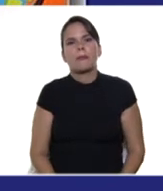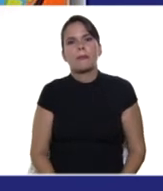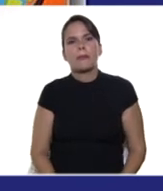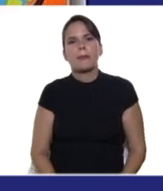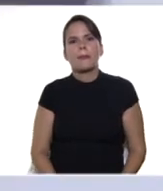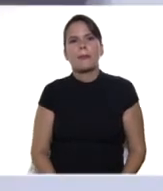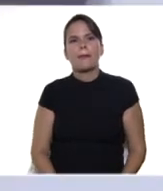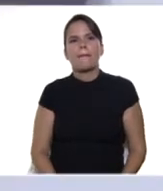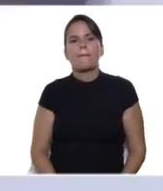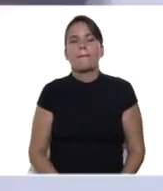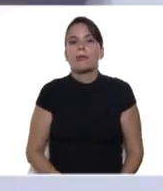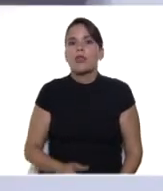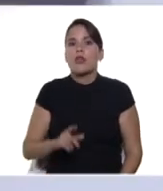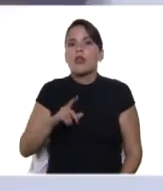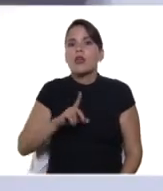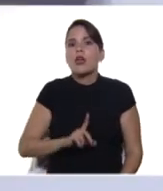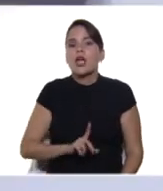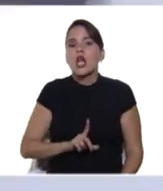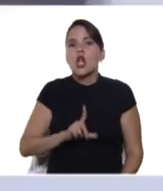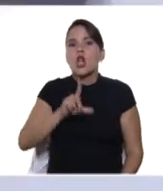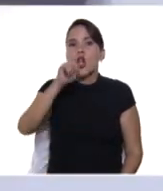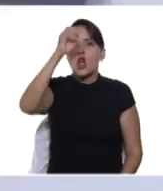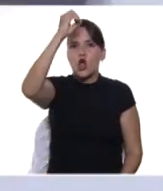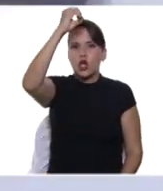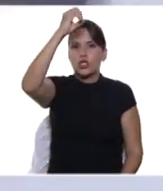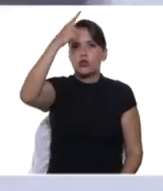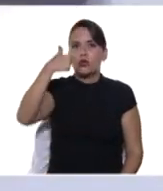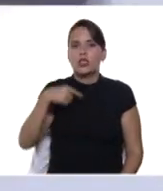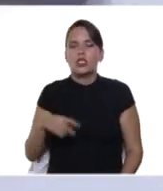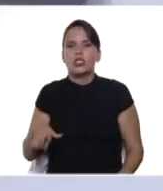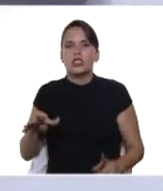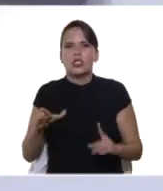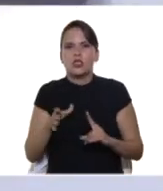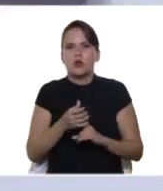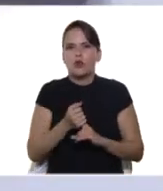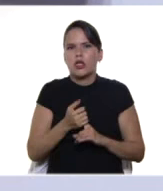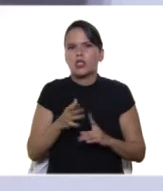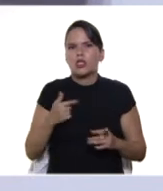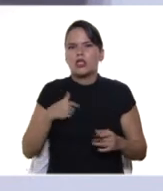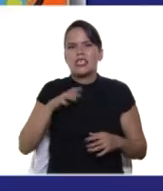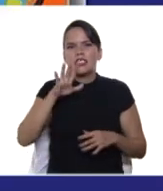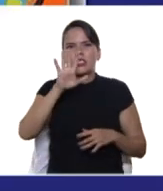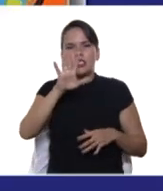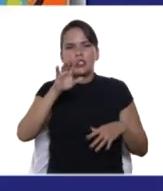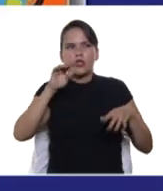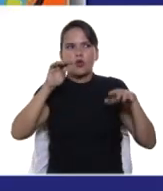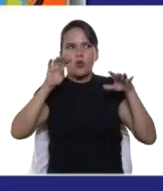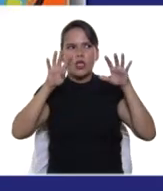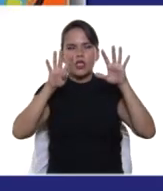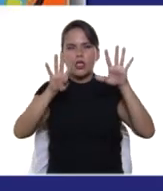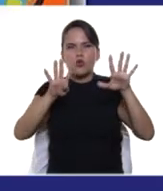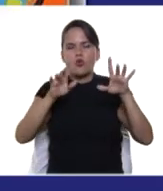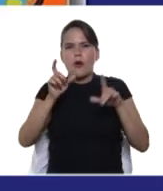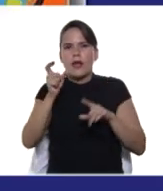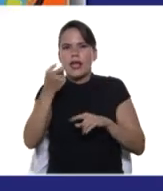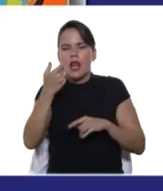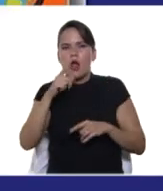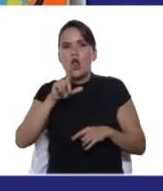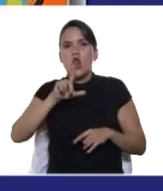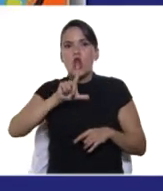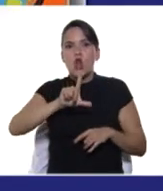las longitudes se encuentra ubicada entre 59 grados de longitud oeste